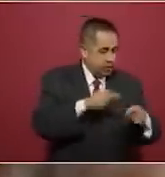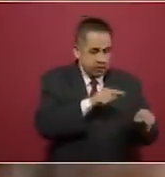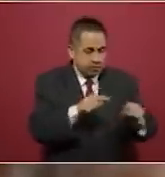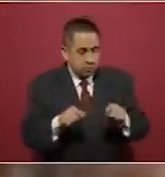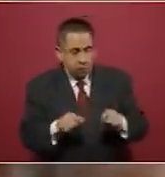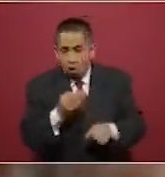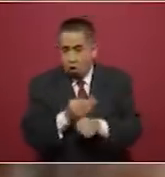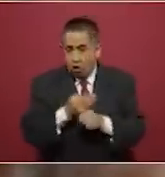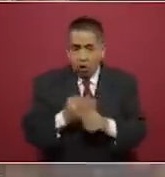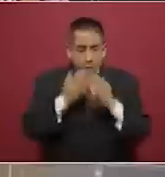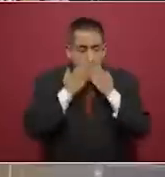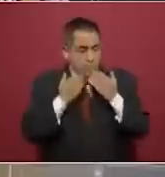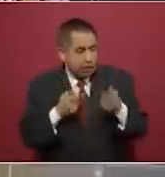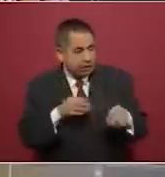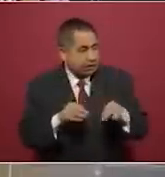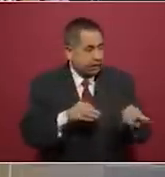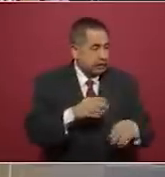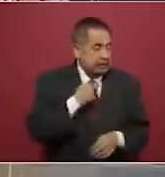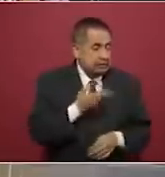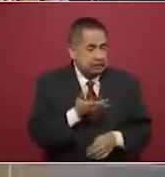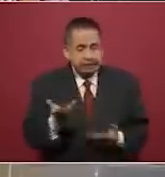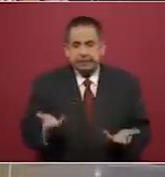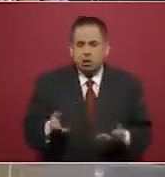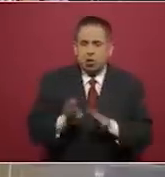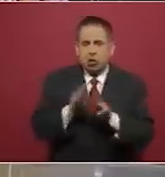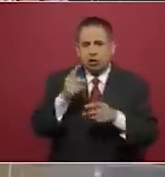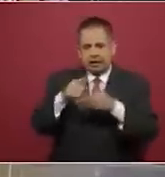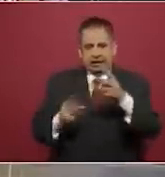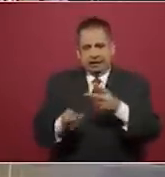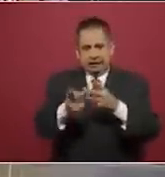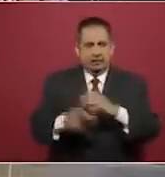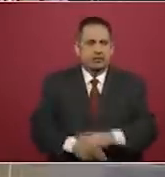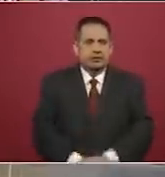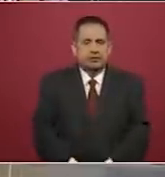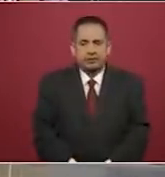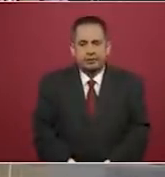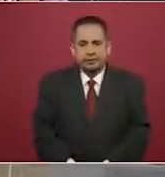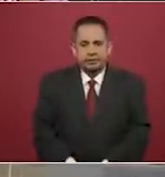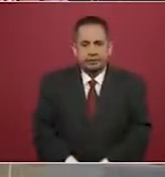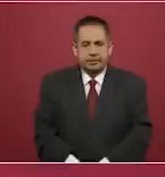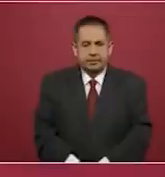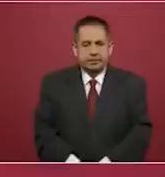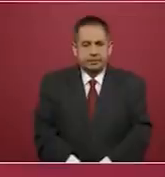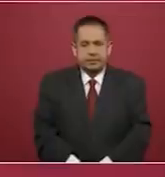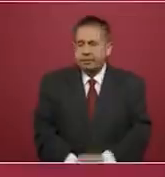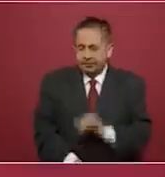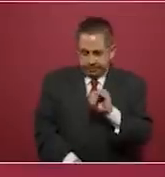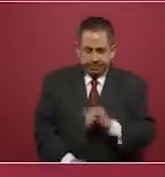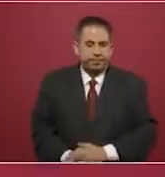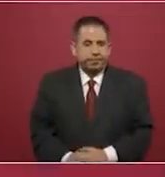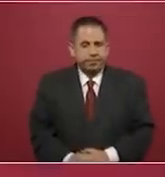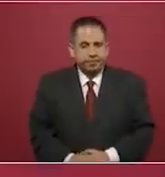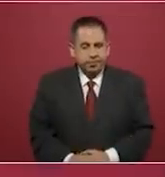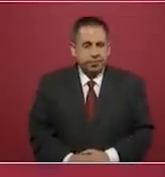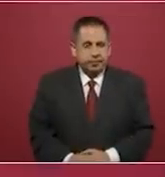no es no tienen condiciones laborales adecuadas son estas tres preguntas impresiones y bueno logramos